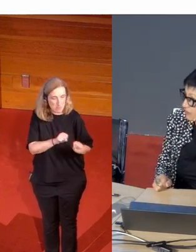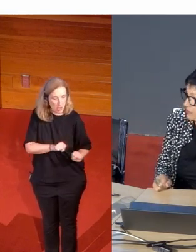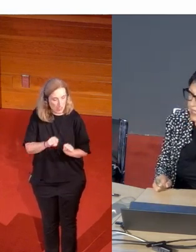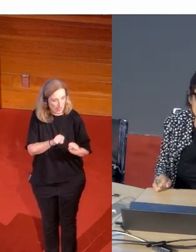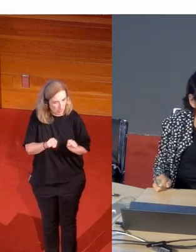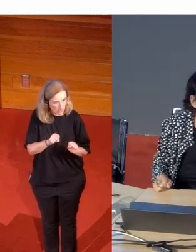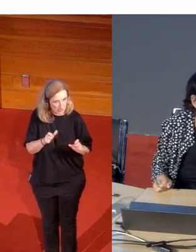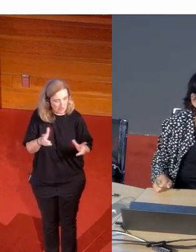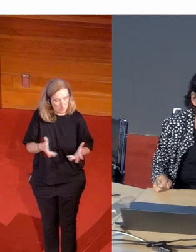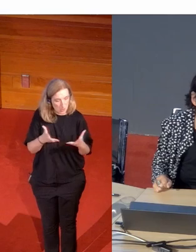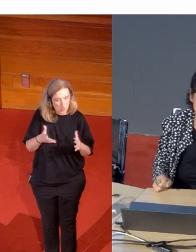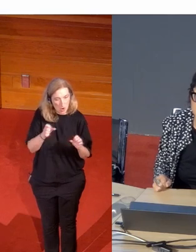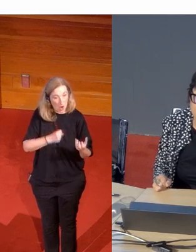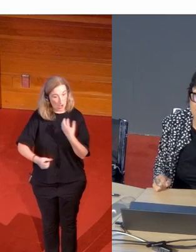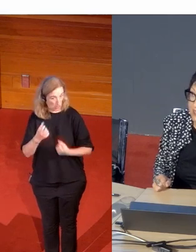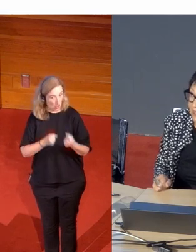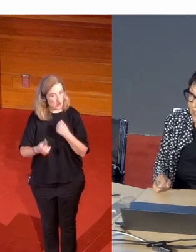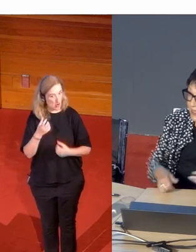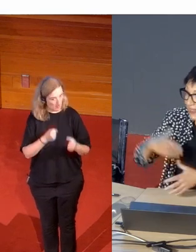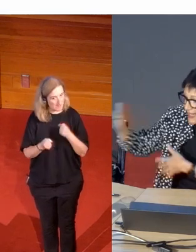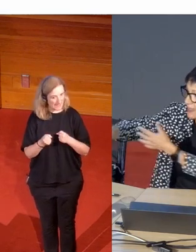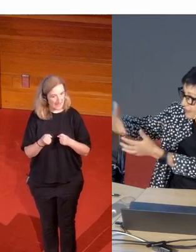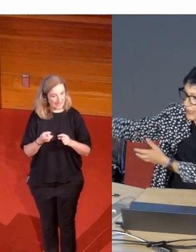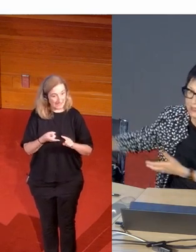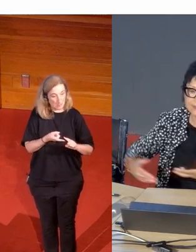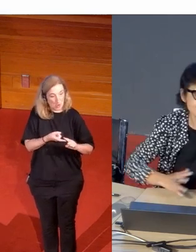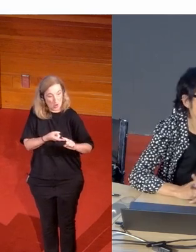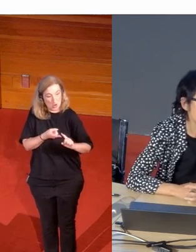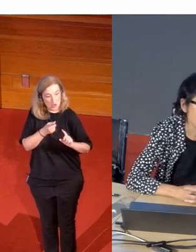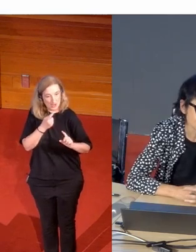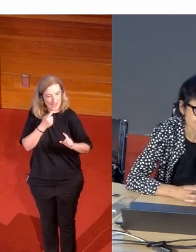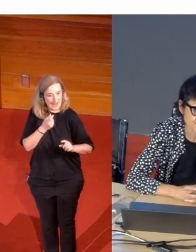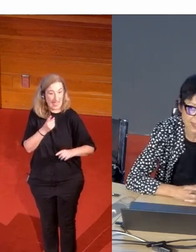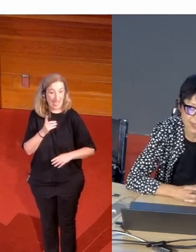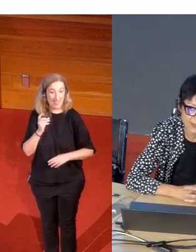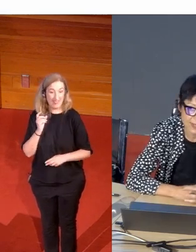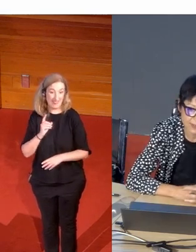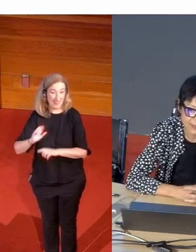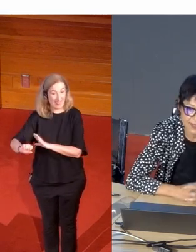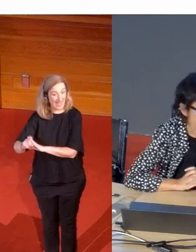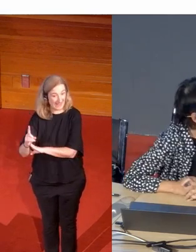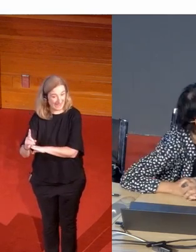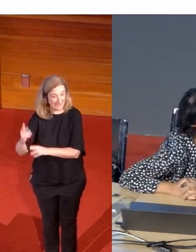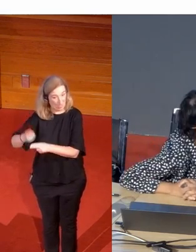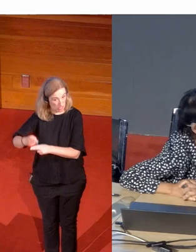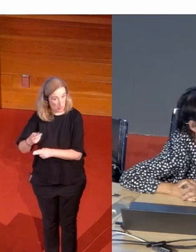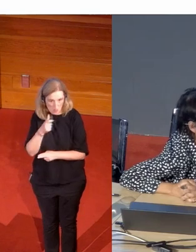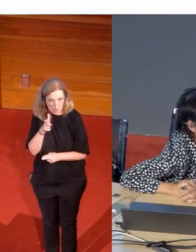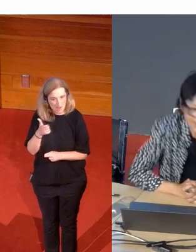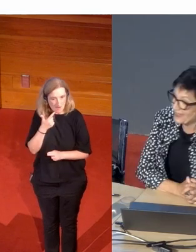proteccionismo económico que es otro de los banderines de enganche de esas derechas a la derecha de la derecha y